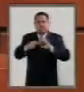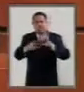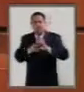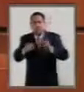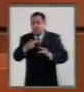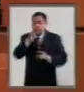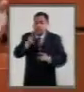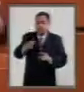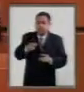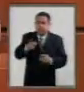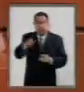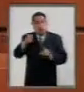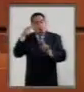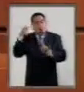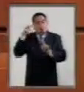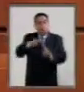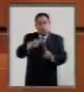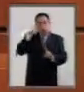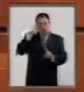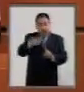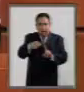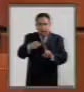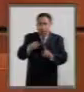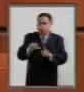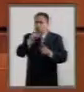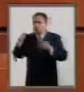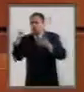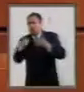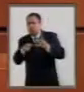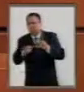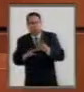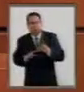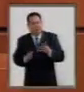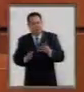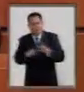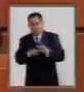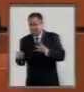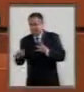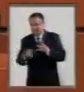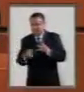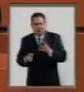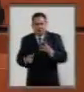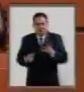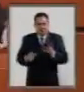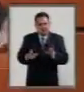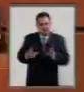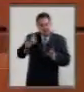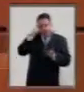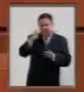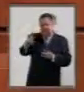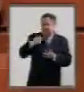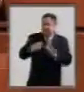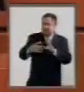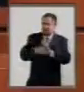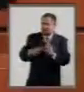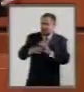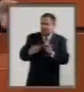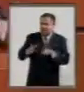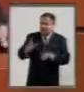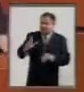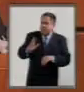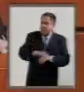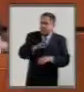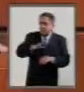se dice que el propósito de ese resolutivo era otro. Se pretendía que el instituto explicara por qué no se